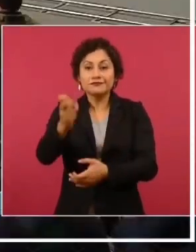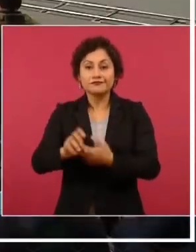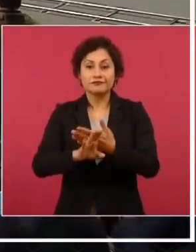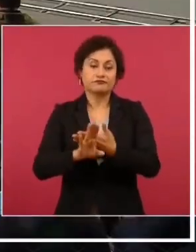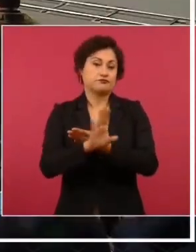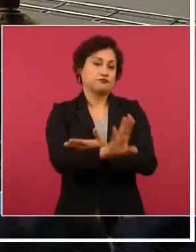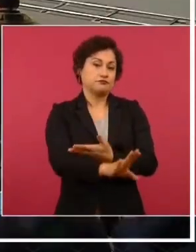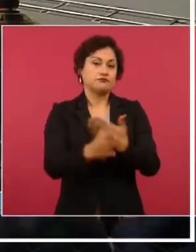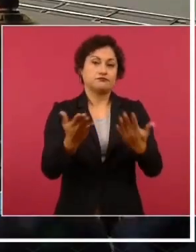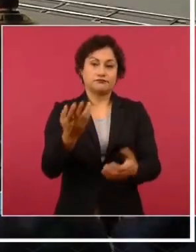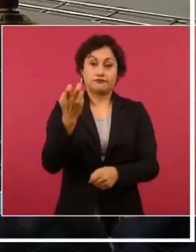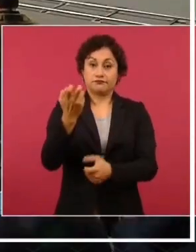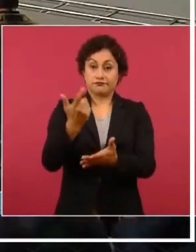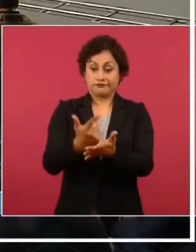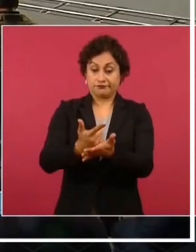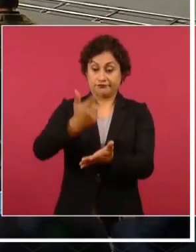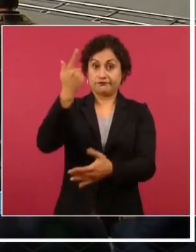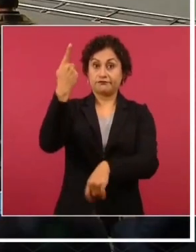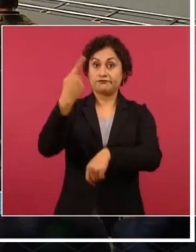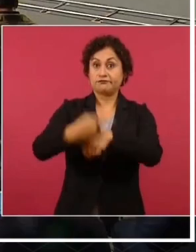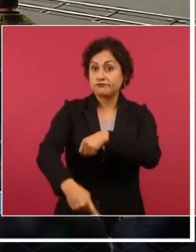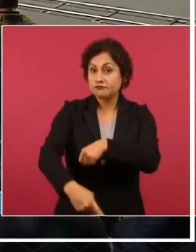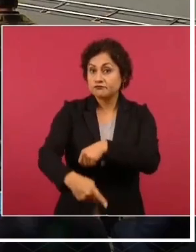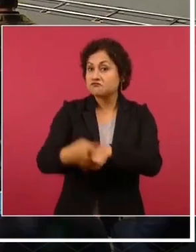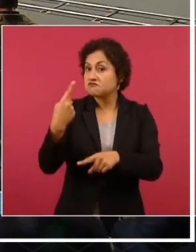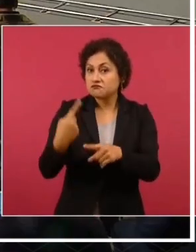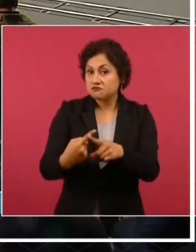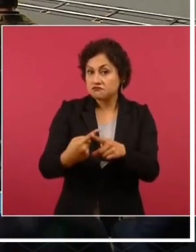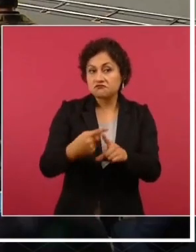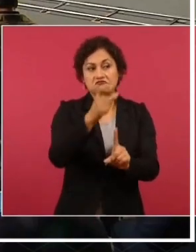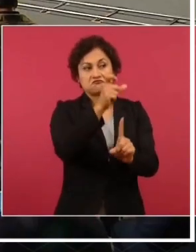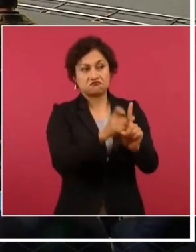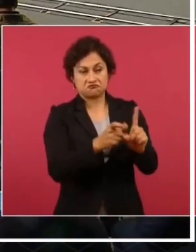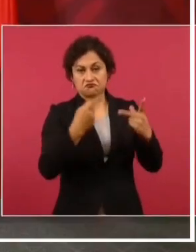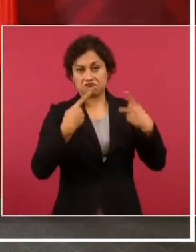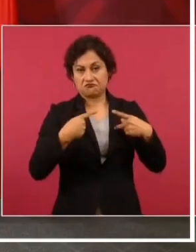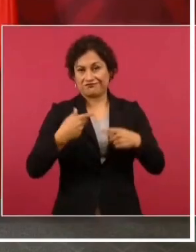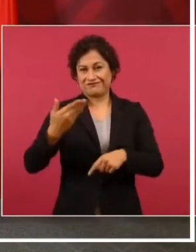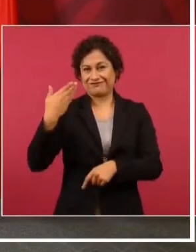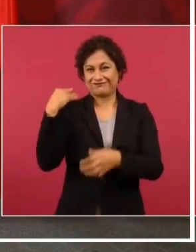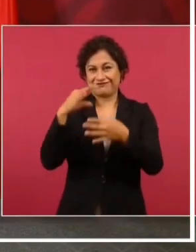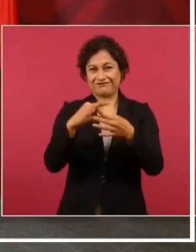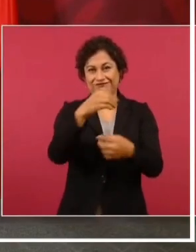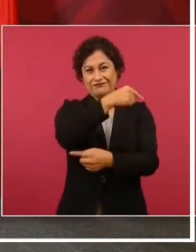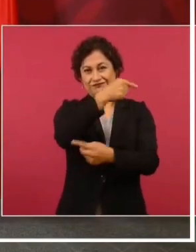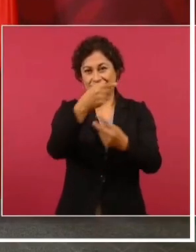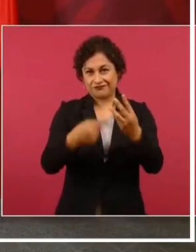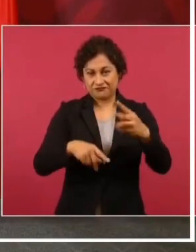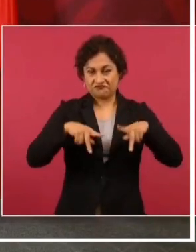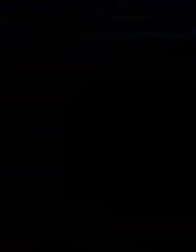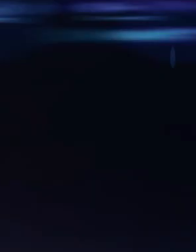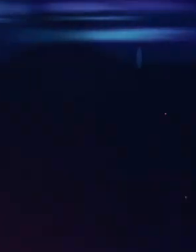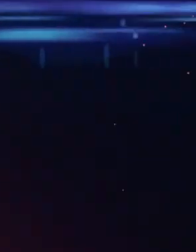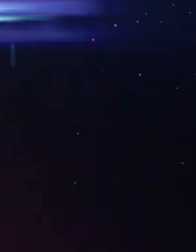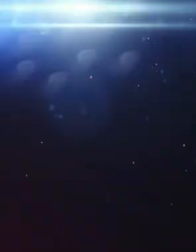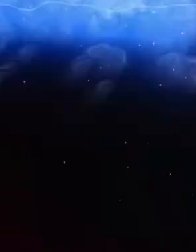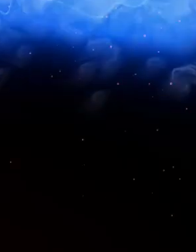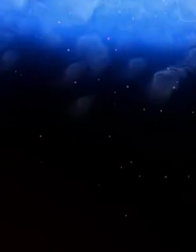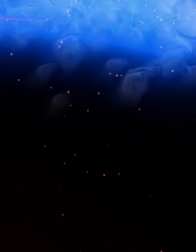es notoriamente más amplio en las personas con las enfermedades que mencioné o los extremos de edad.